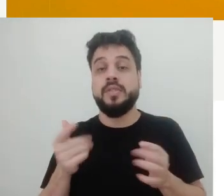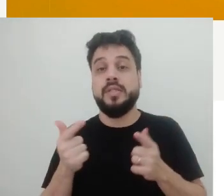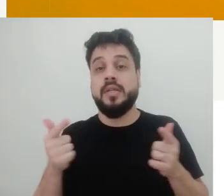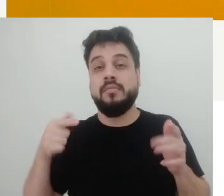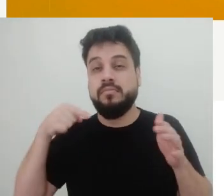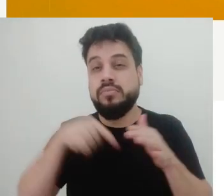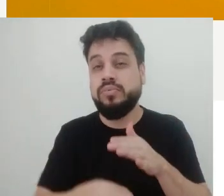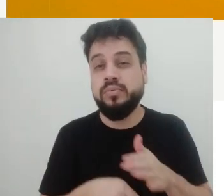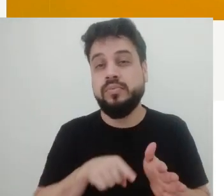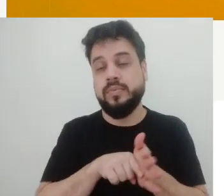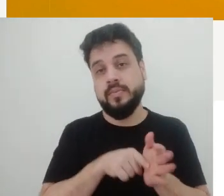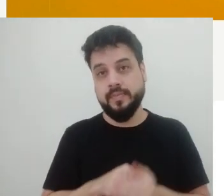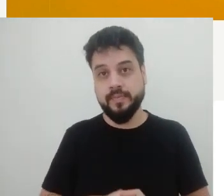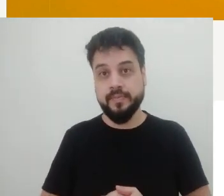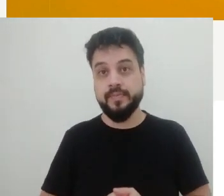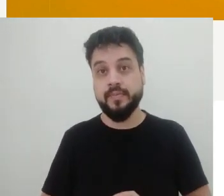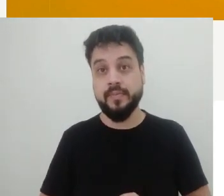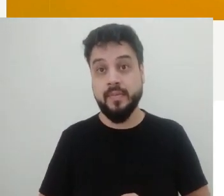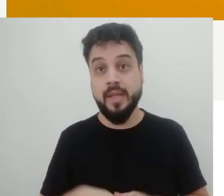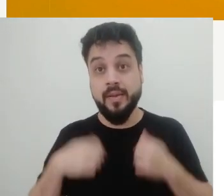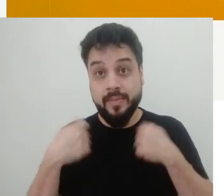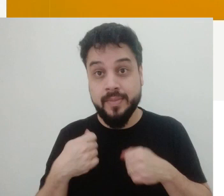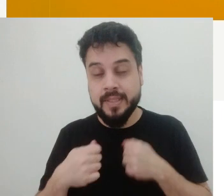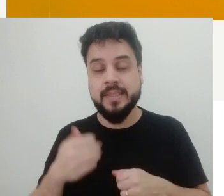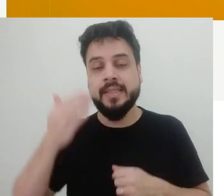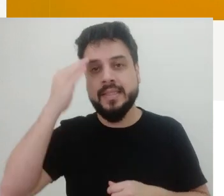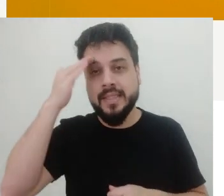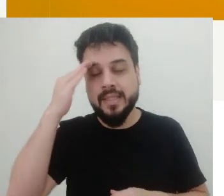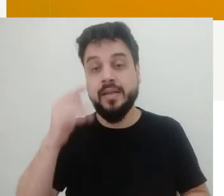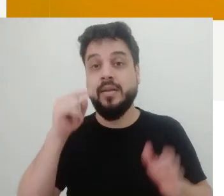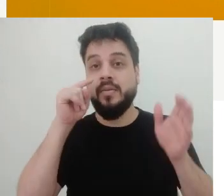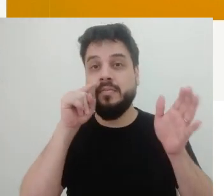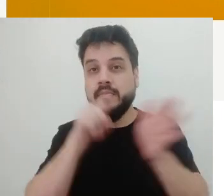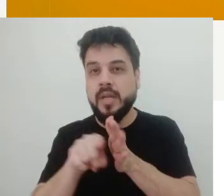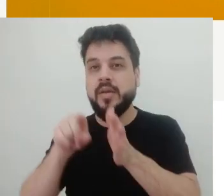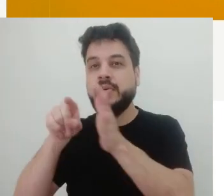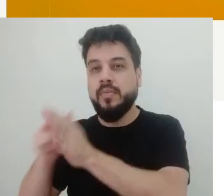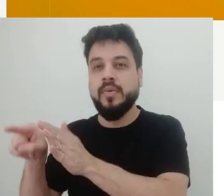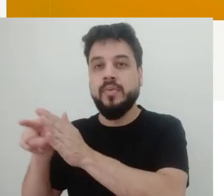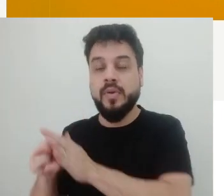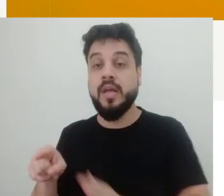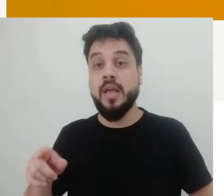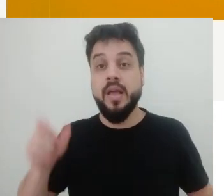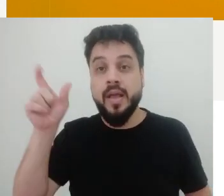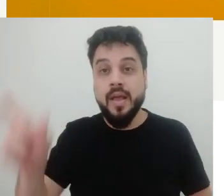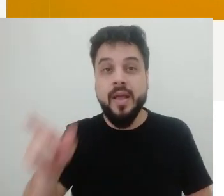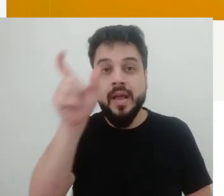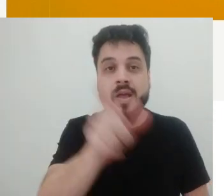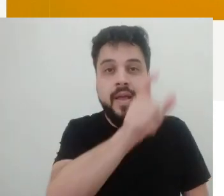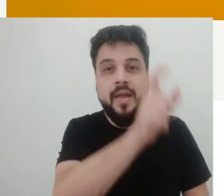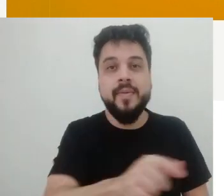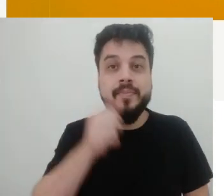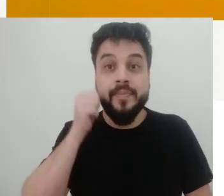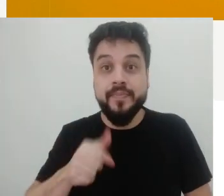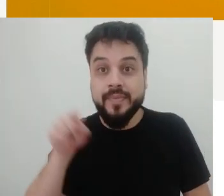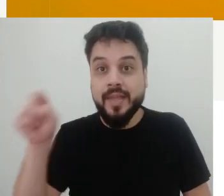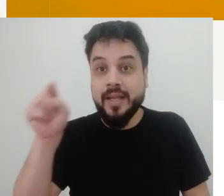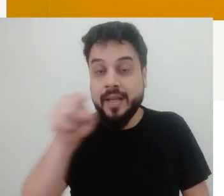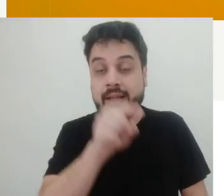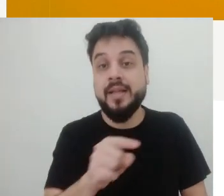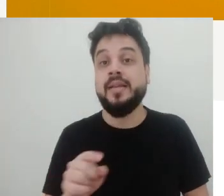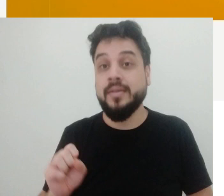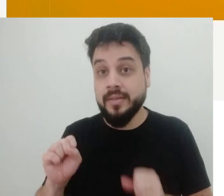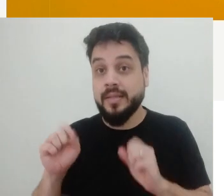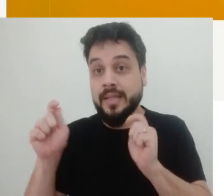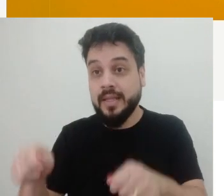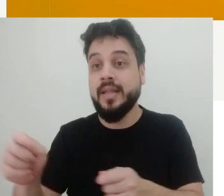podía responder, porque si no, parecía no haber dicho nunca nada y no tener nada que decir, que es lo que había pasado con estos